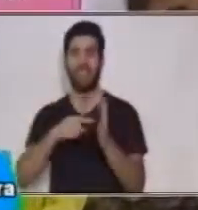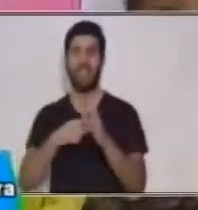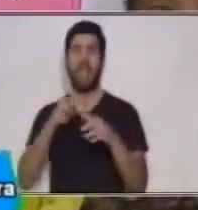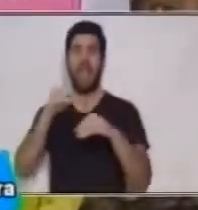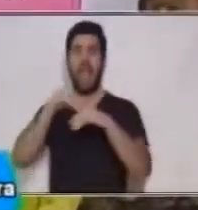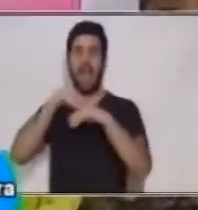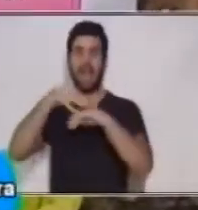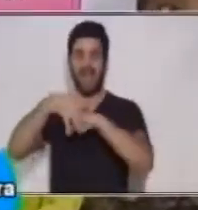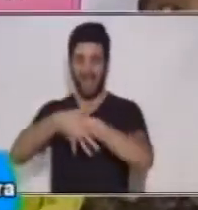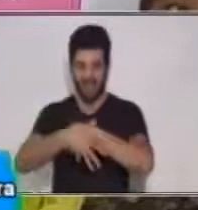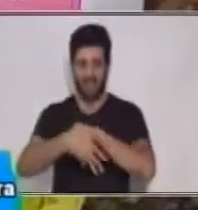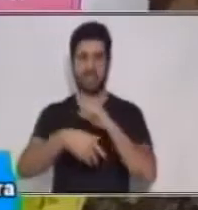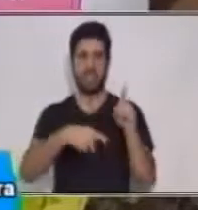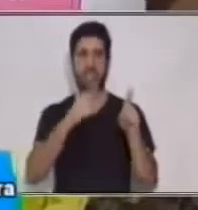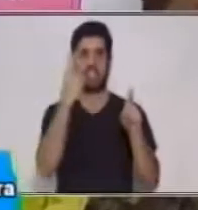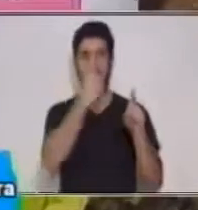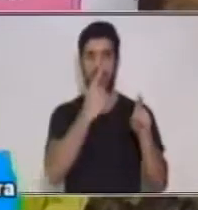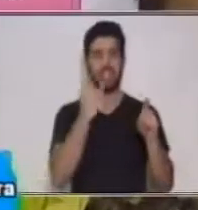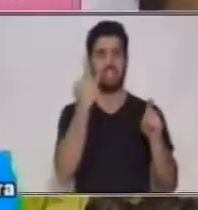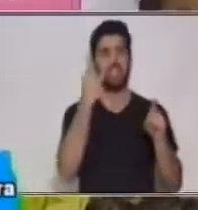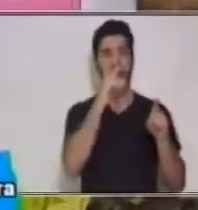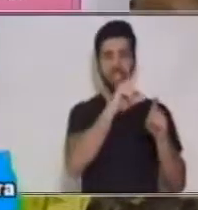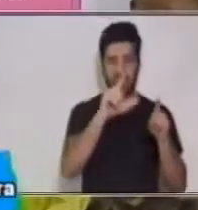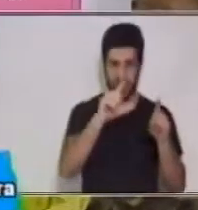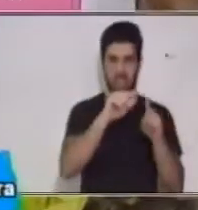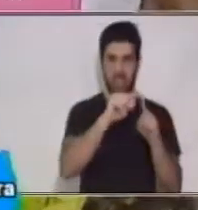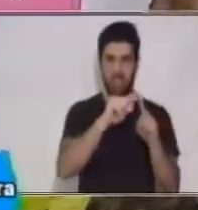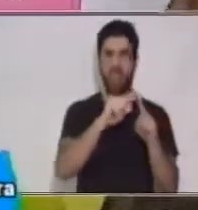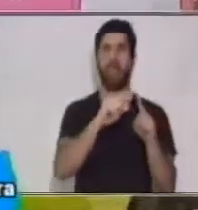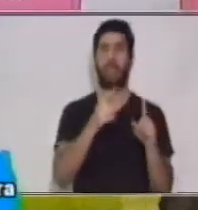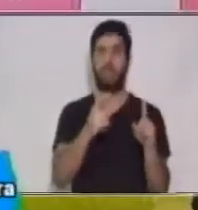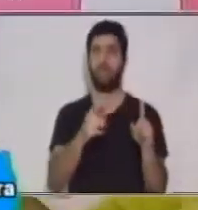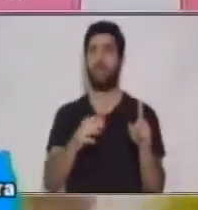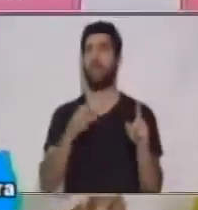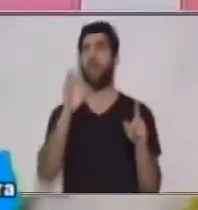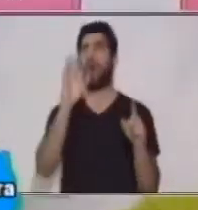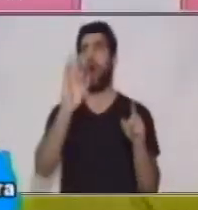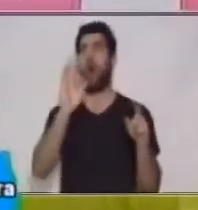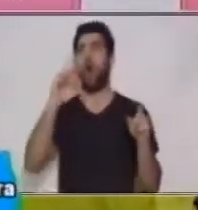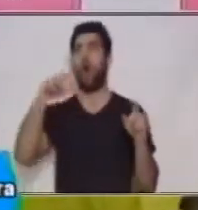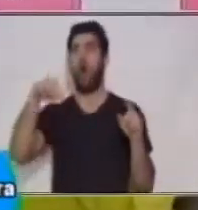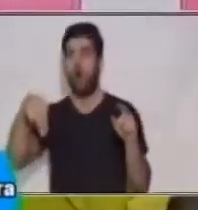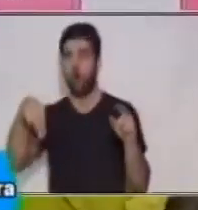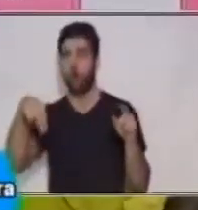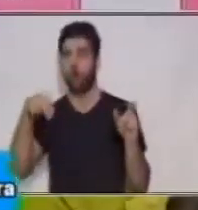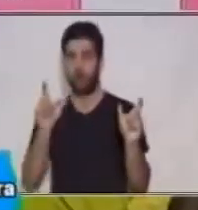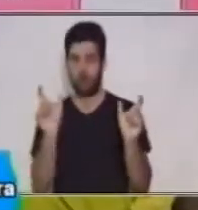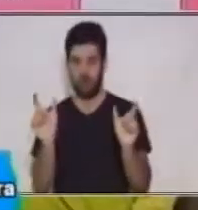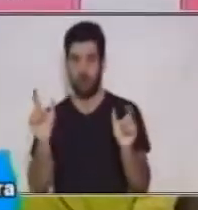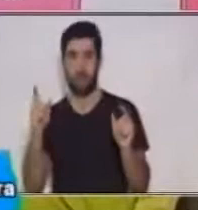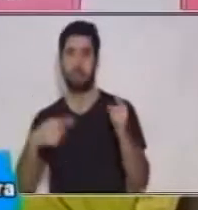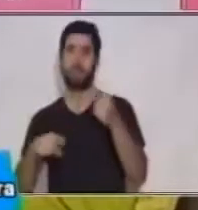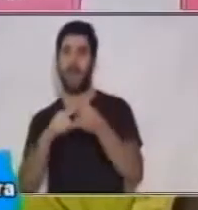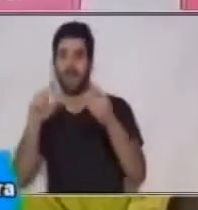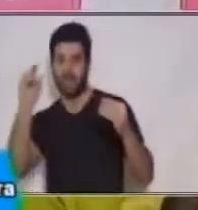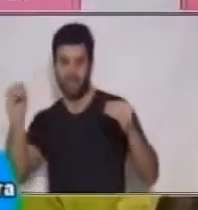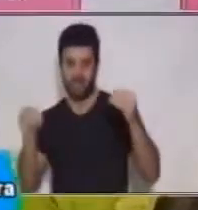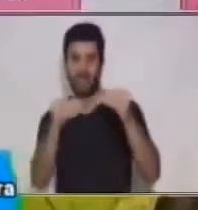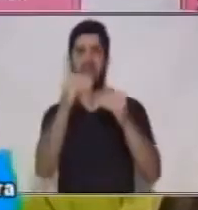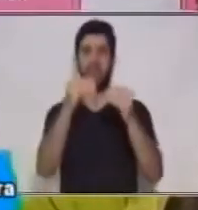vamos a sacar o podemos sacar un montón de palabras más. Sillón. Miren, agregamos un morfema,